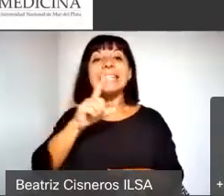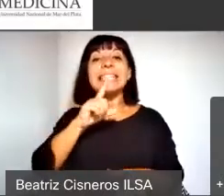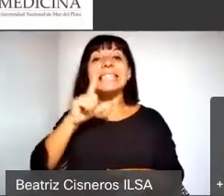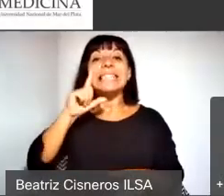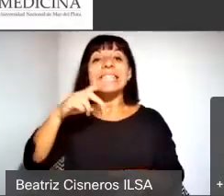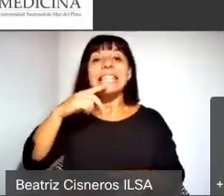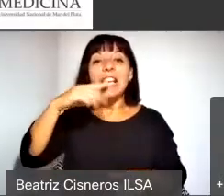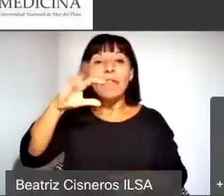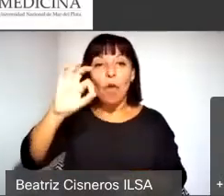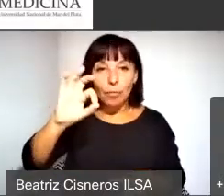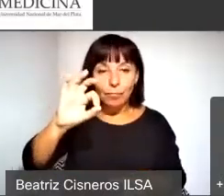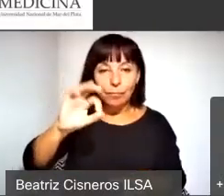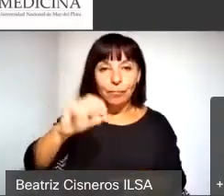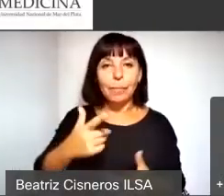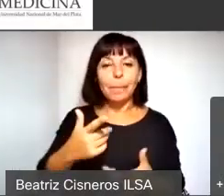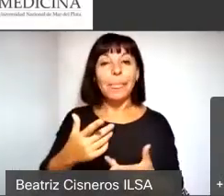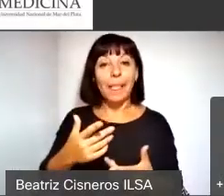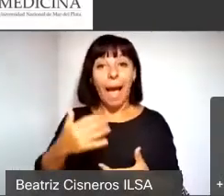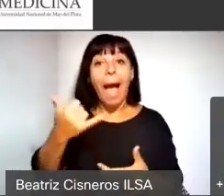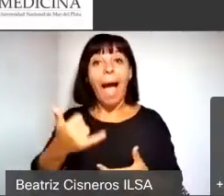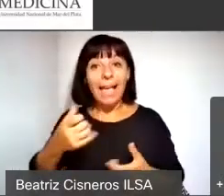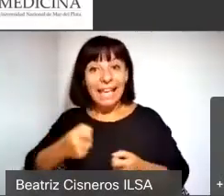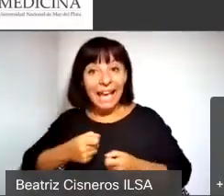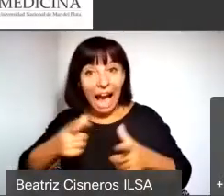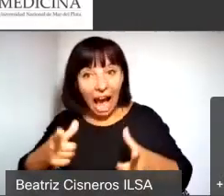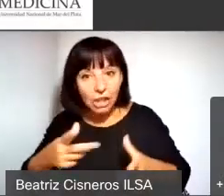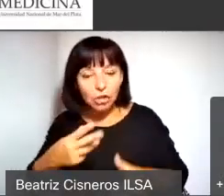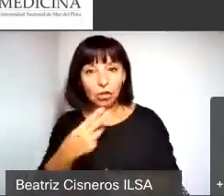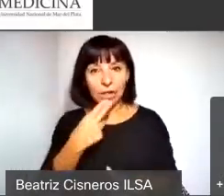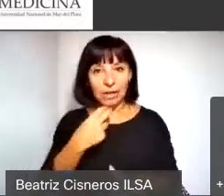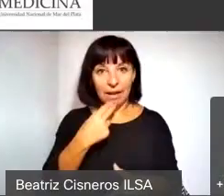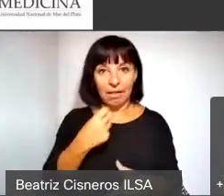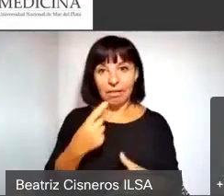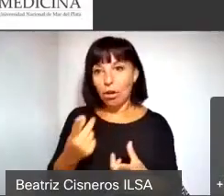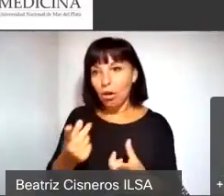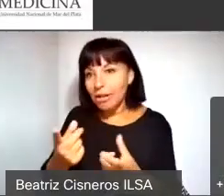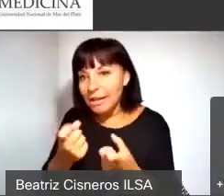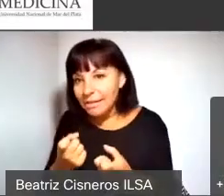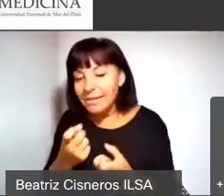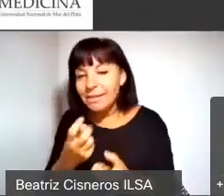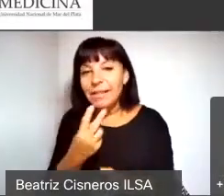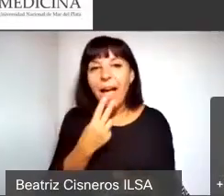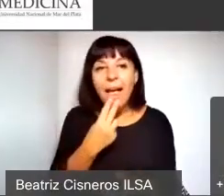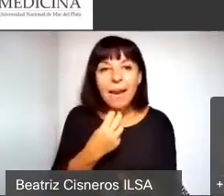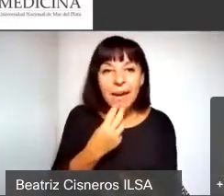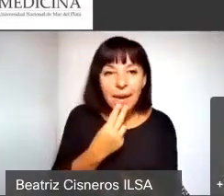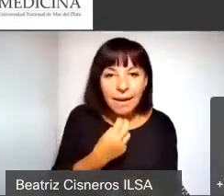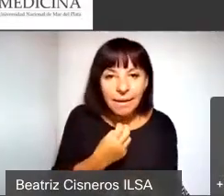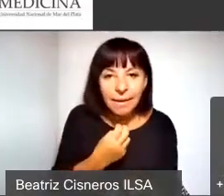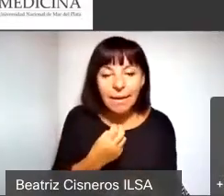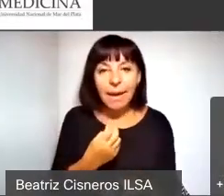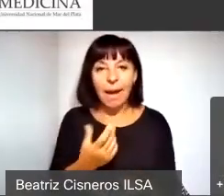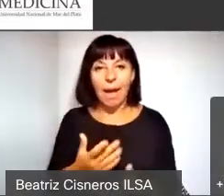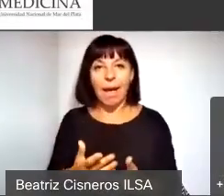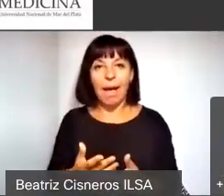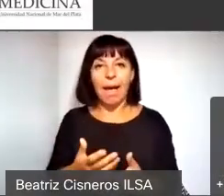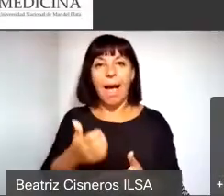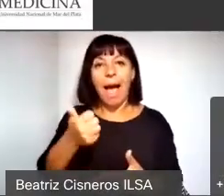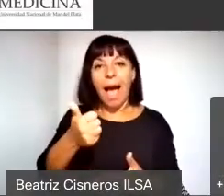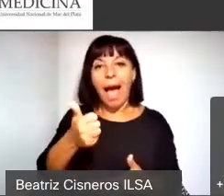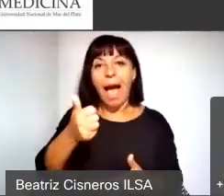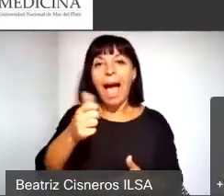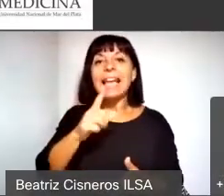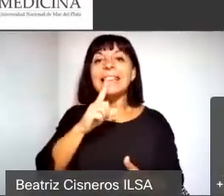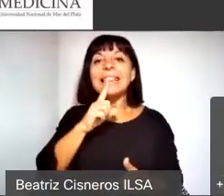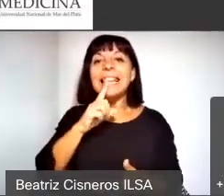porque implica gasto energético, implica consumo de energía a partir de esta moneda de intercambio energético que es el ATP,